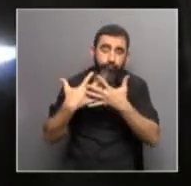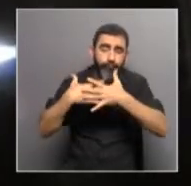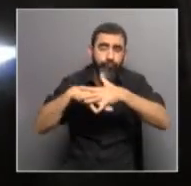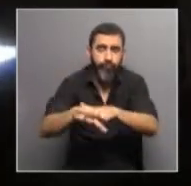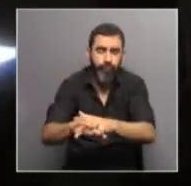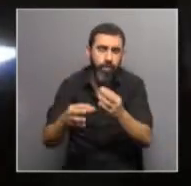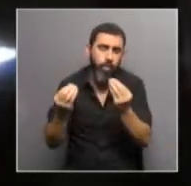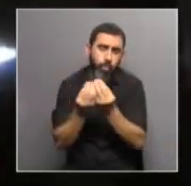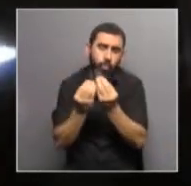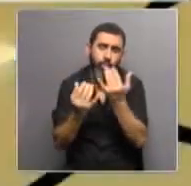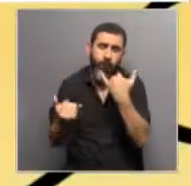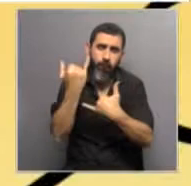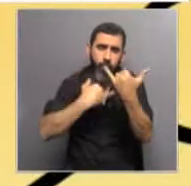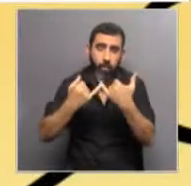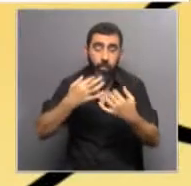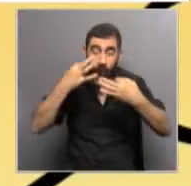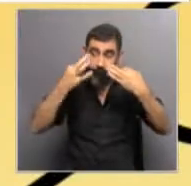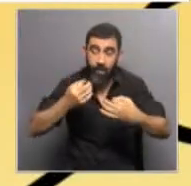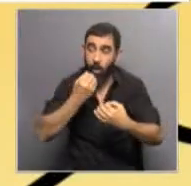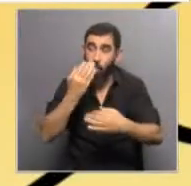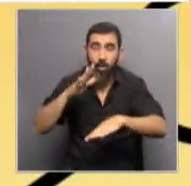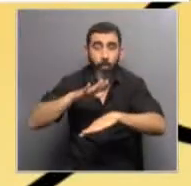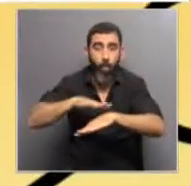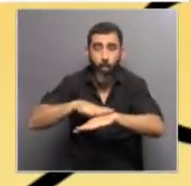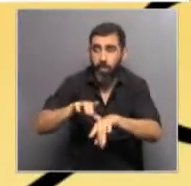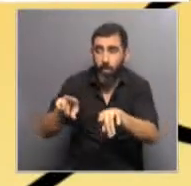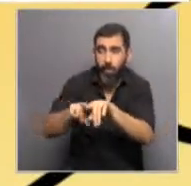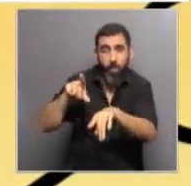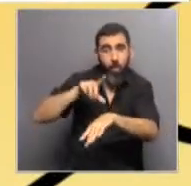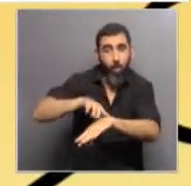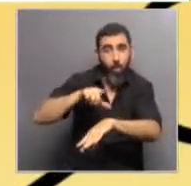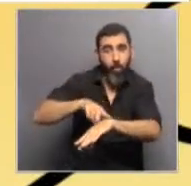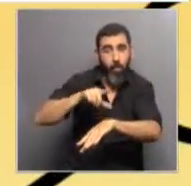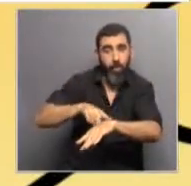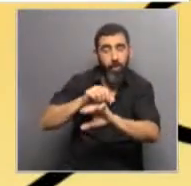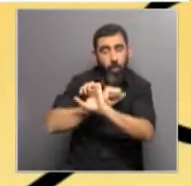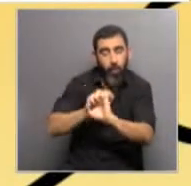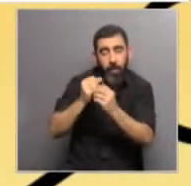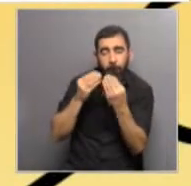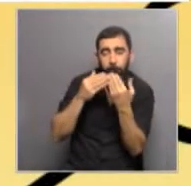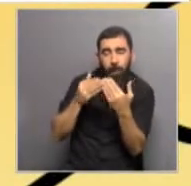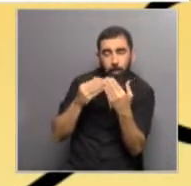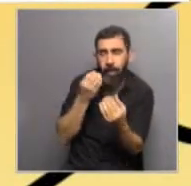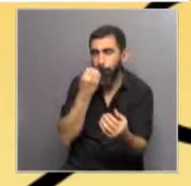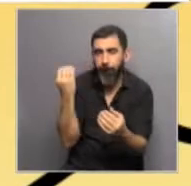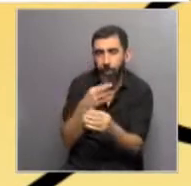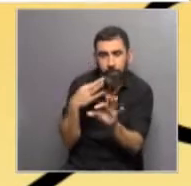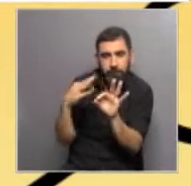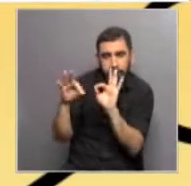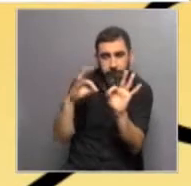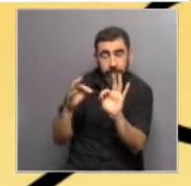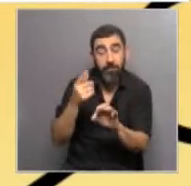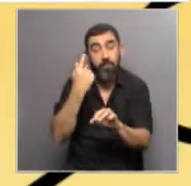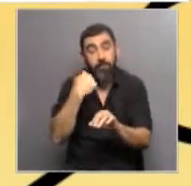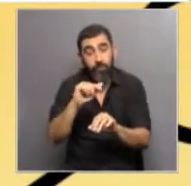de datos en tiempo real que nos permitan afinar las preguntas que estamos haciendo.